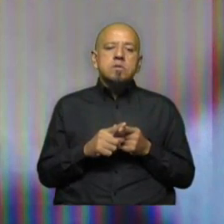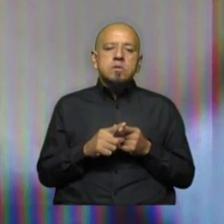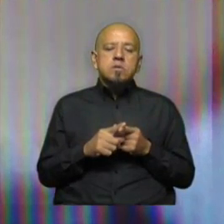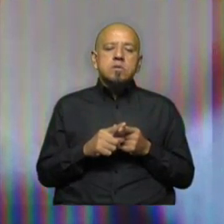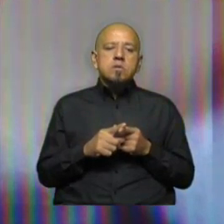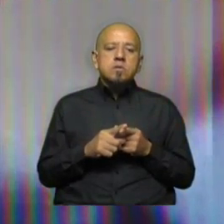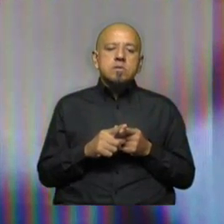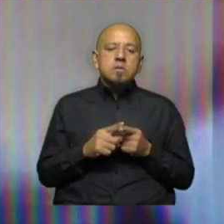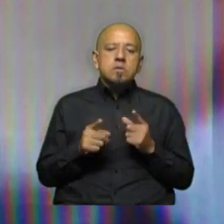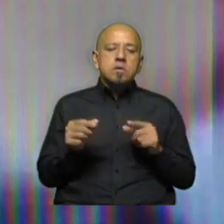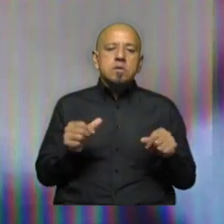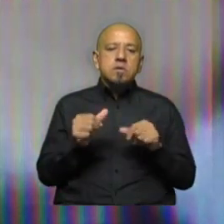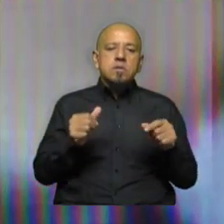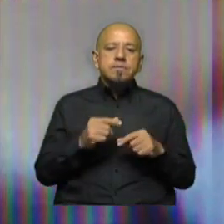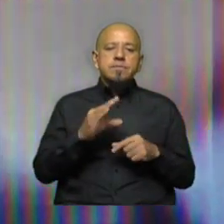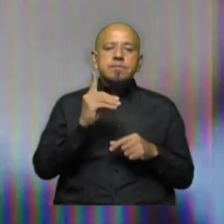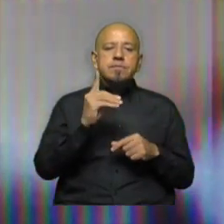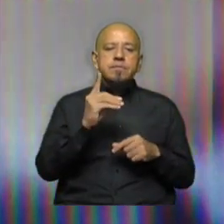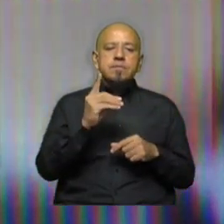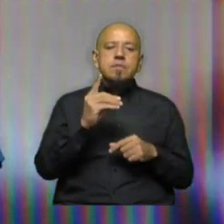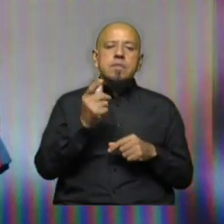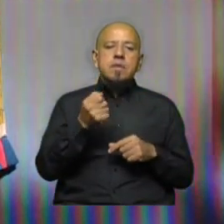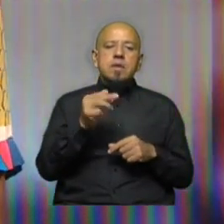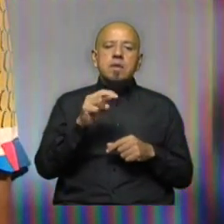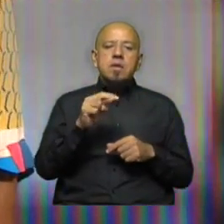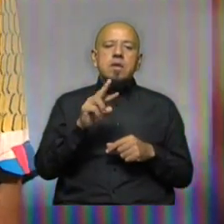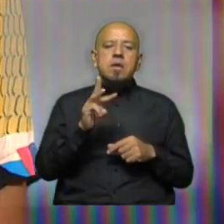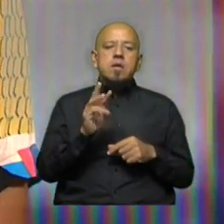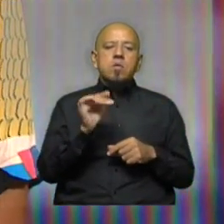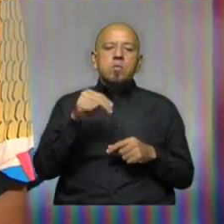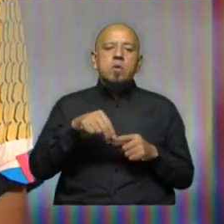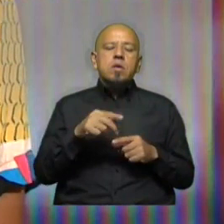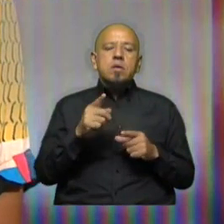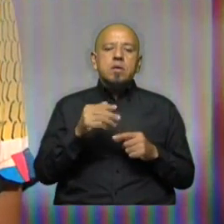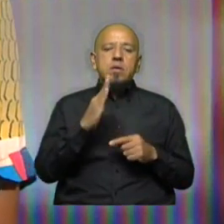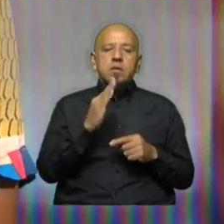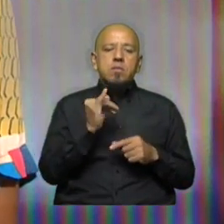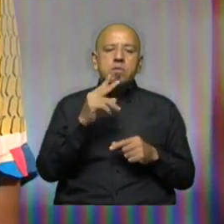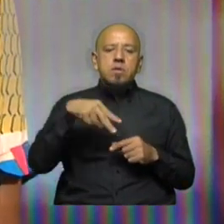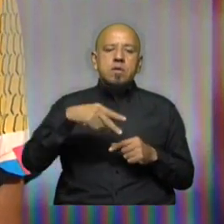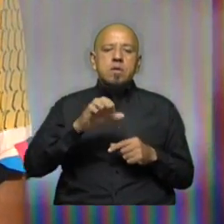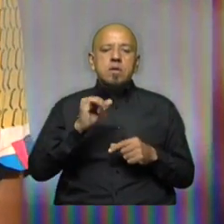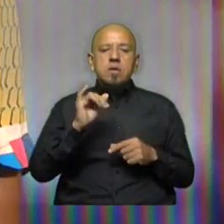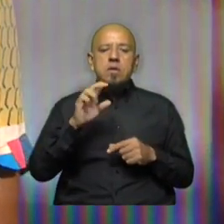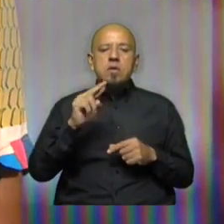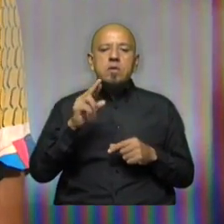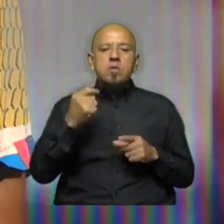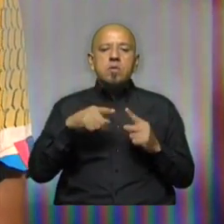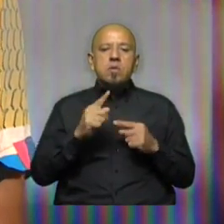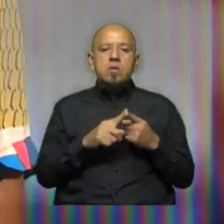Estamos reeditando la historia de Darwin Piñeirúa, que ya salió en algún momento, pero que estamos mejorando la calidad. Un deportista uruguayo de